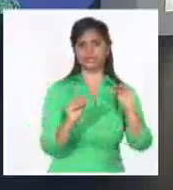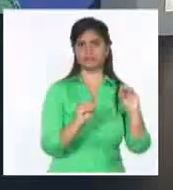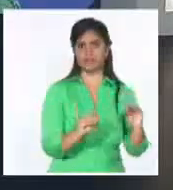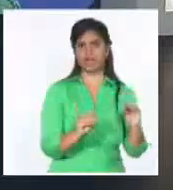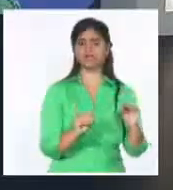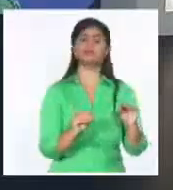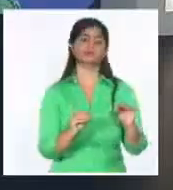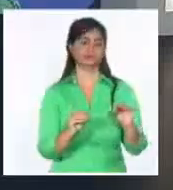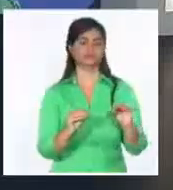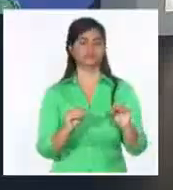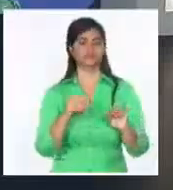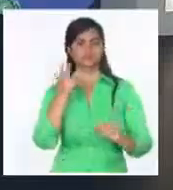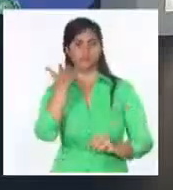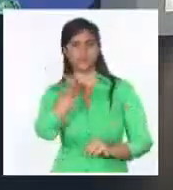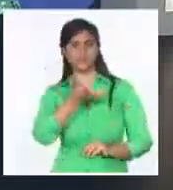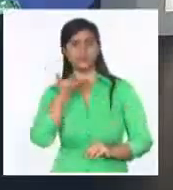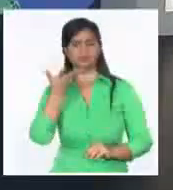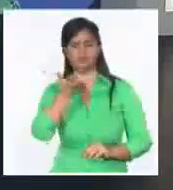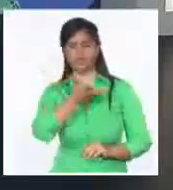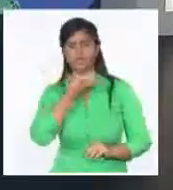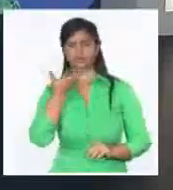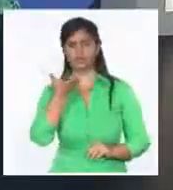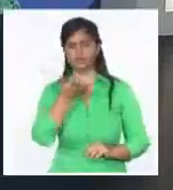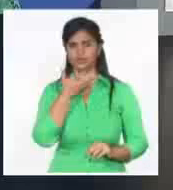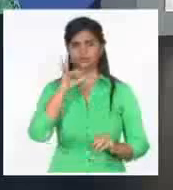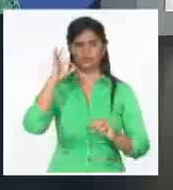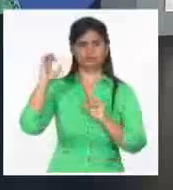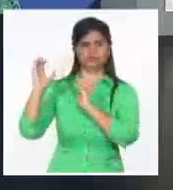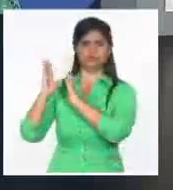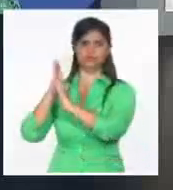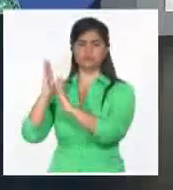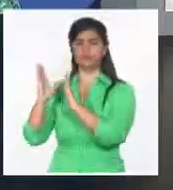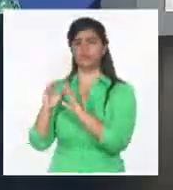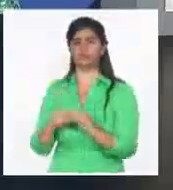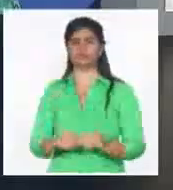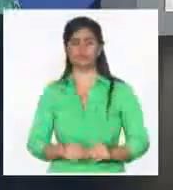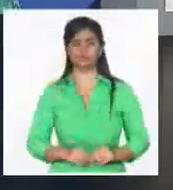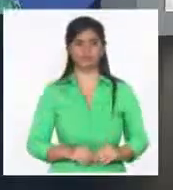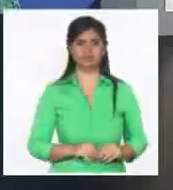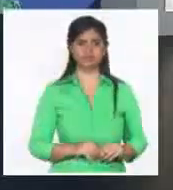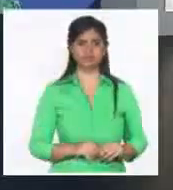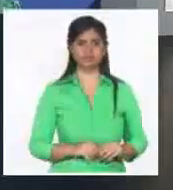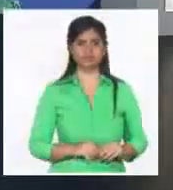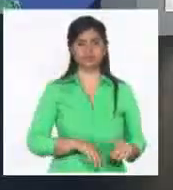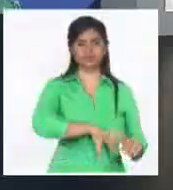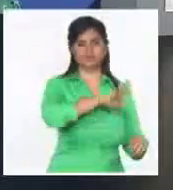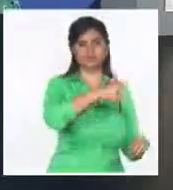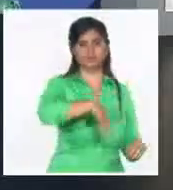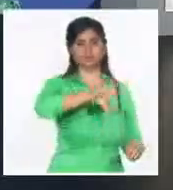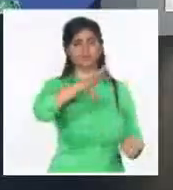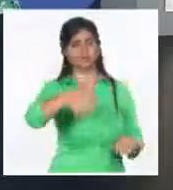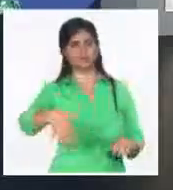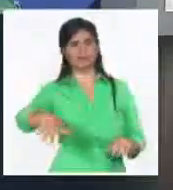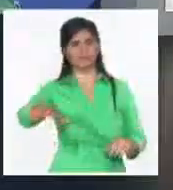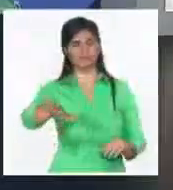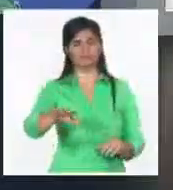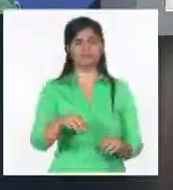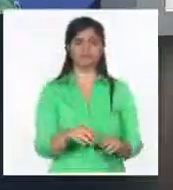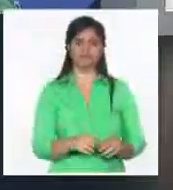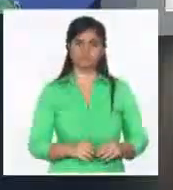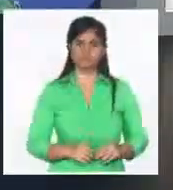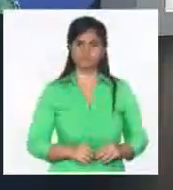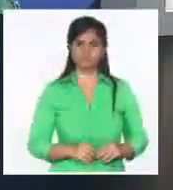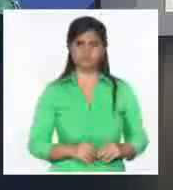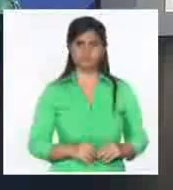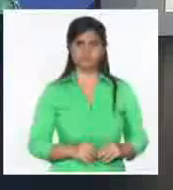fresco en la región occidental del país y que también estarán generando algunas marejadas en zonas de la costa norte de la parte occidental del país. Mientras tanto, el mar Caribe, un área de